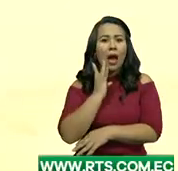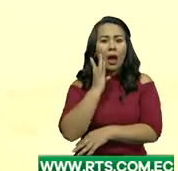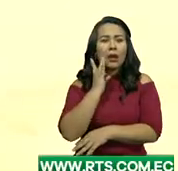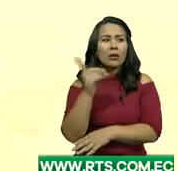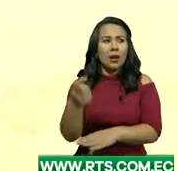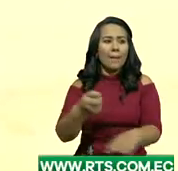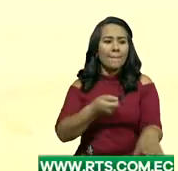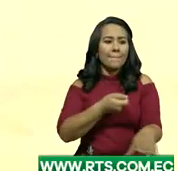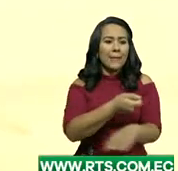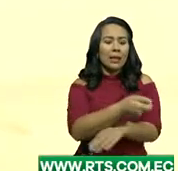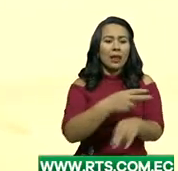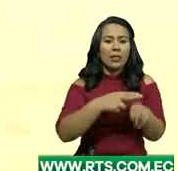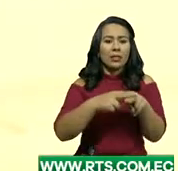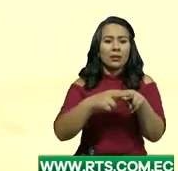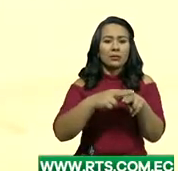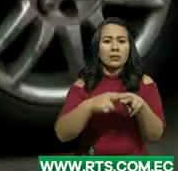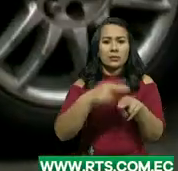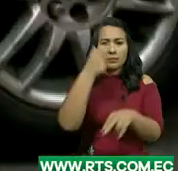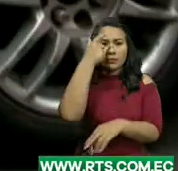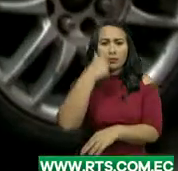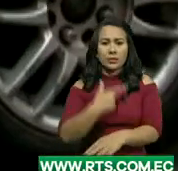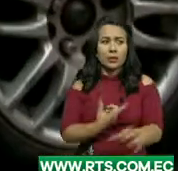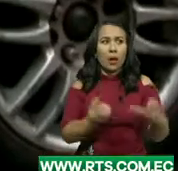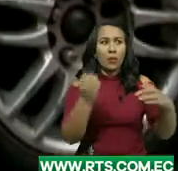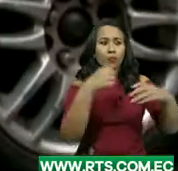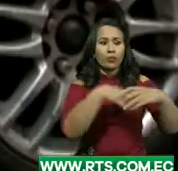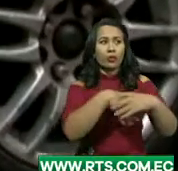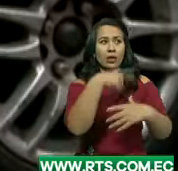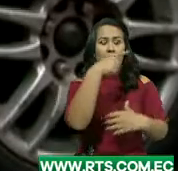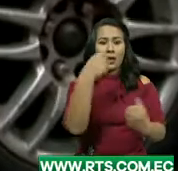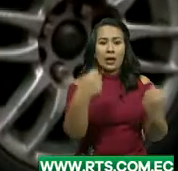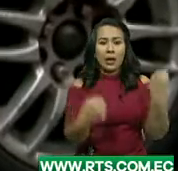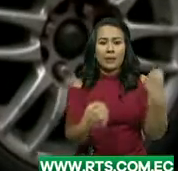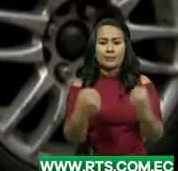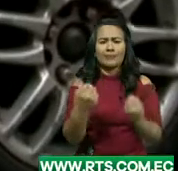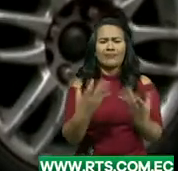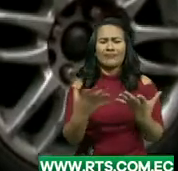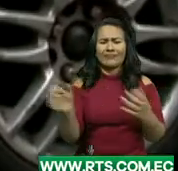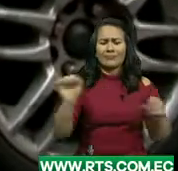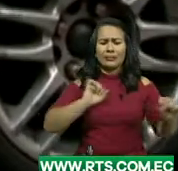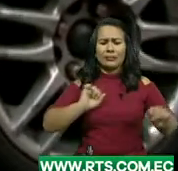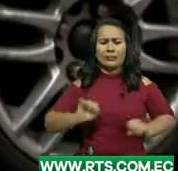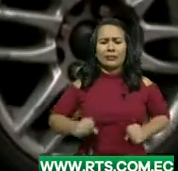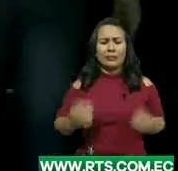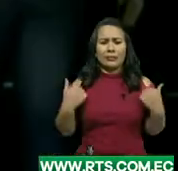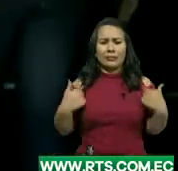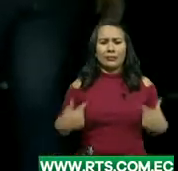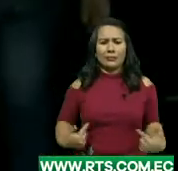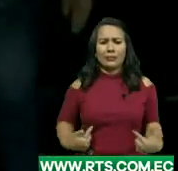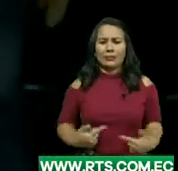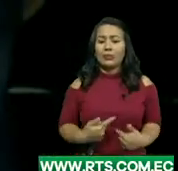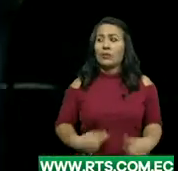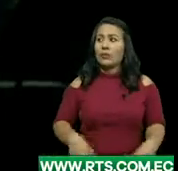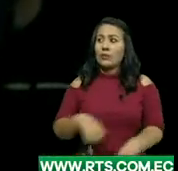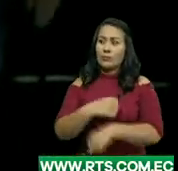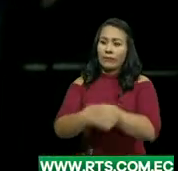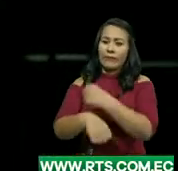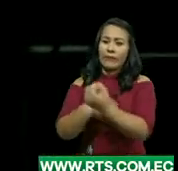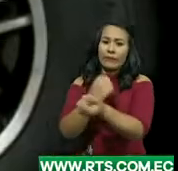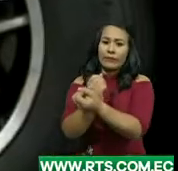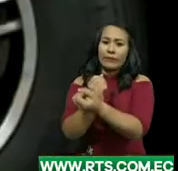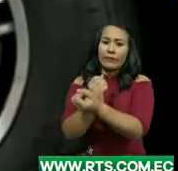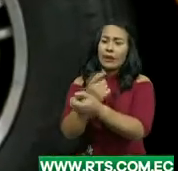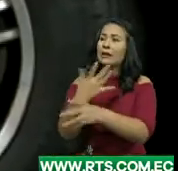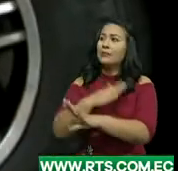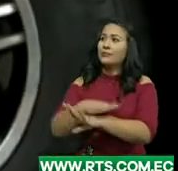de un taxista, cuyo cuerpo fue dejado en la cajuela con varias heridas de arma blanca y atado las manos, fue detenido por la policía.